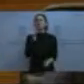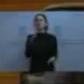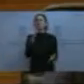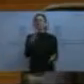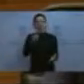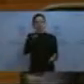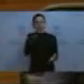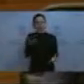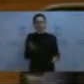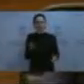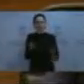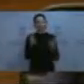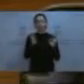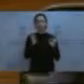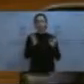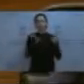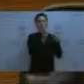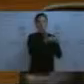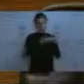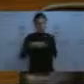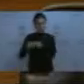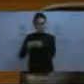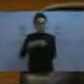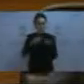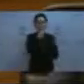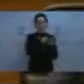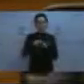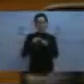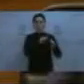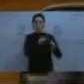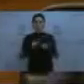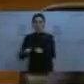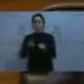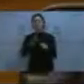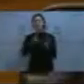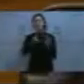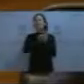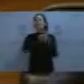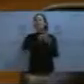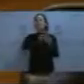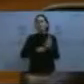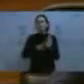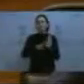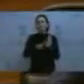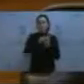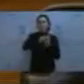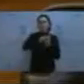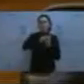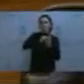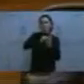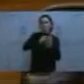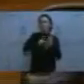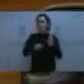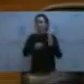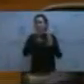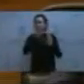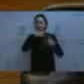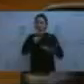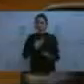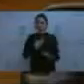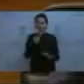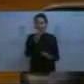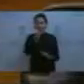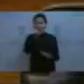que pueda haber otras formaciones políticas que consideren que esa ley pueda ser modificada, pueda ser mejorada, pueda ser actualizada, porque ya han pasado casi 20